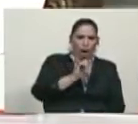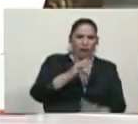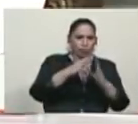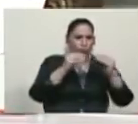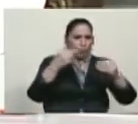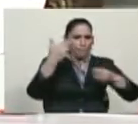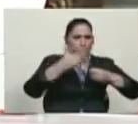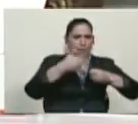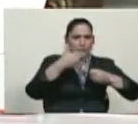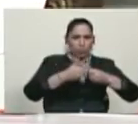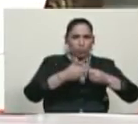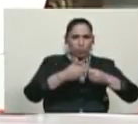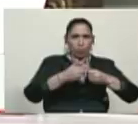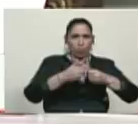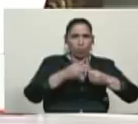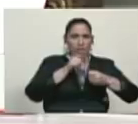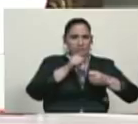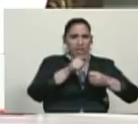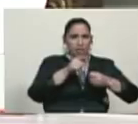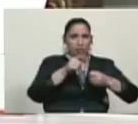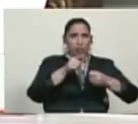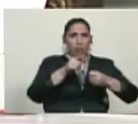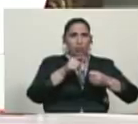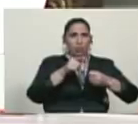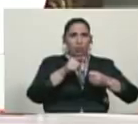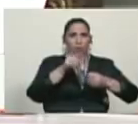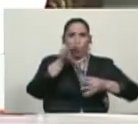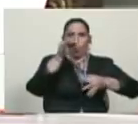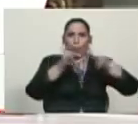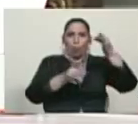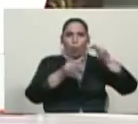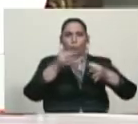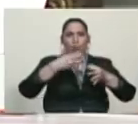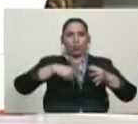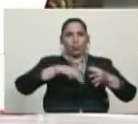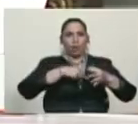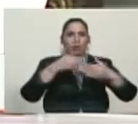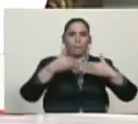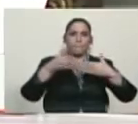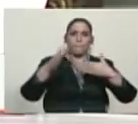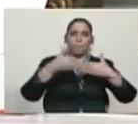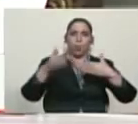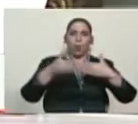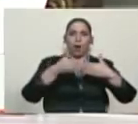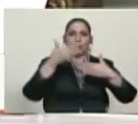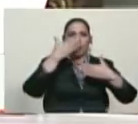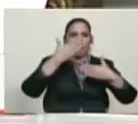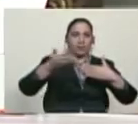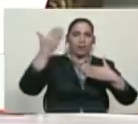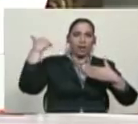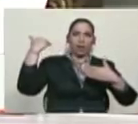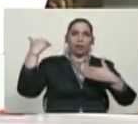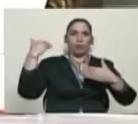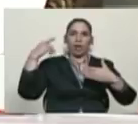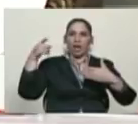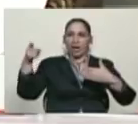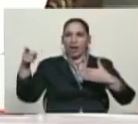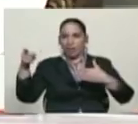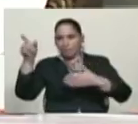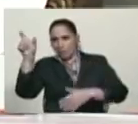y están juntos justo en nuestra puerta trasera él continuó divagando